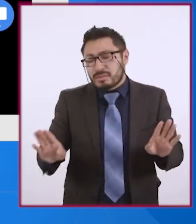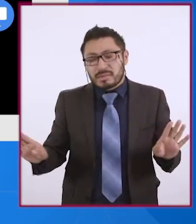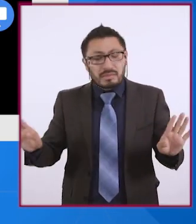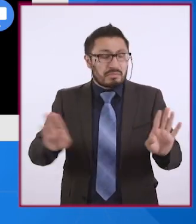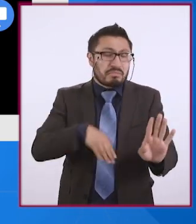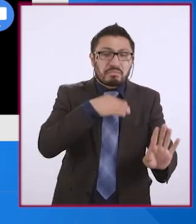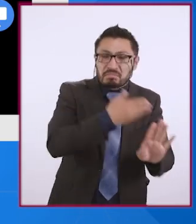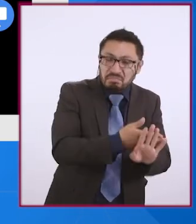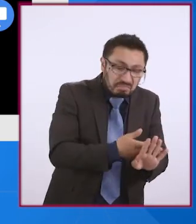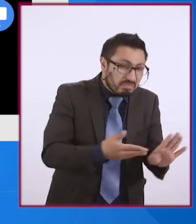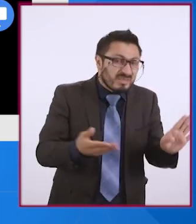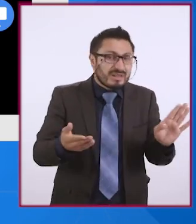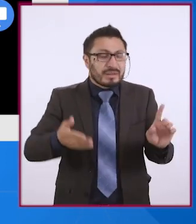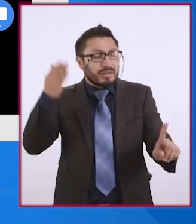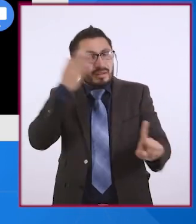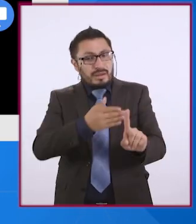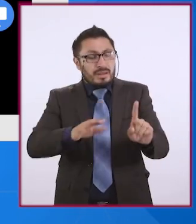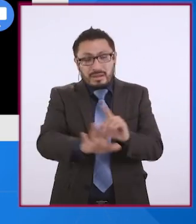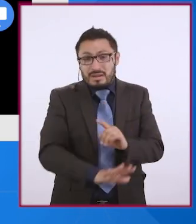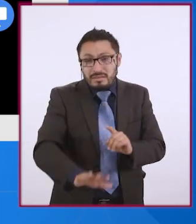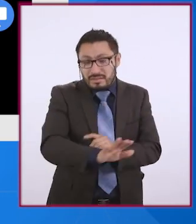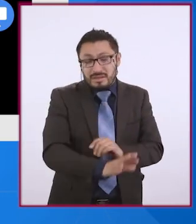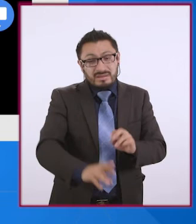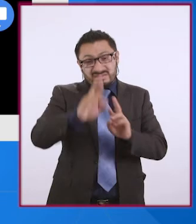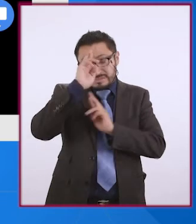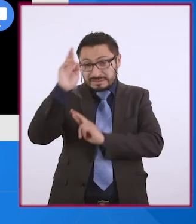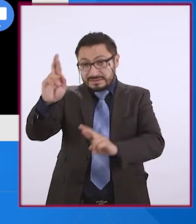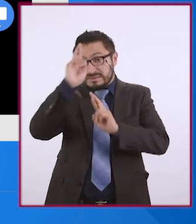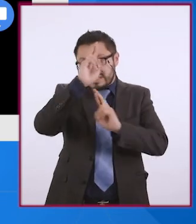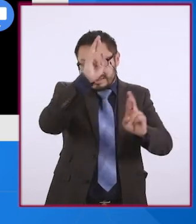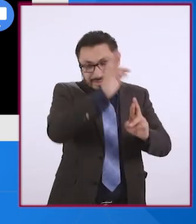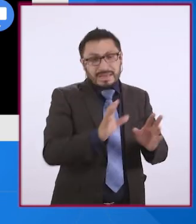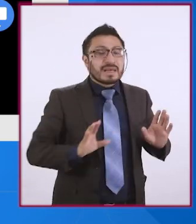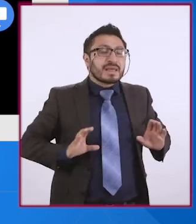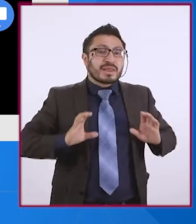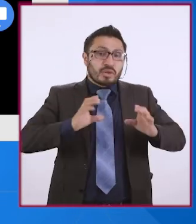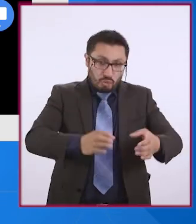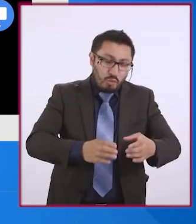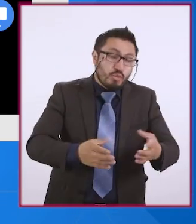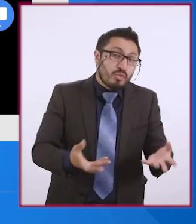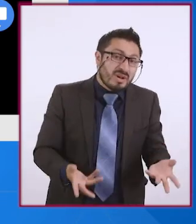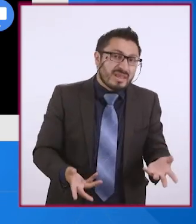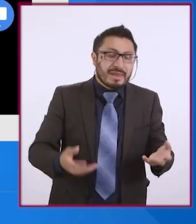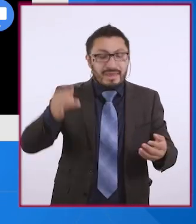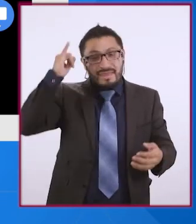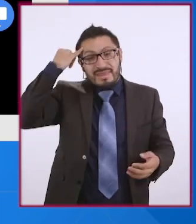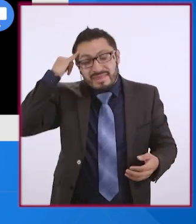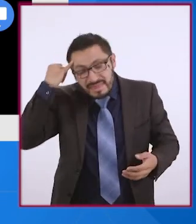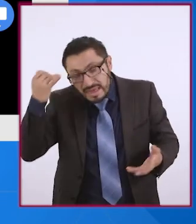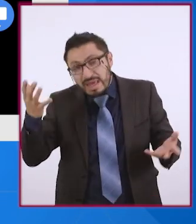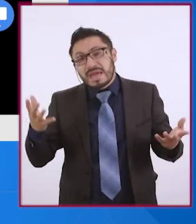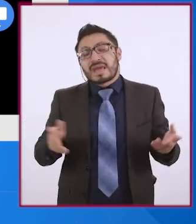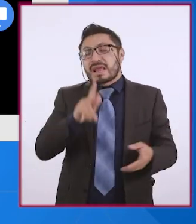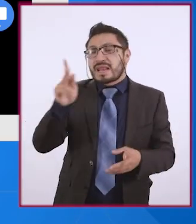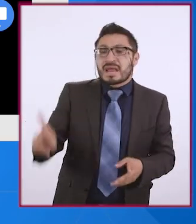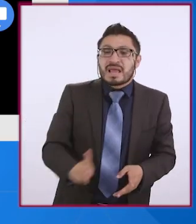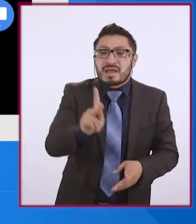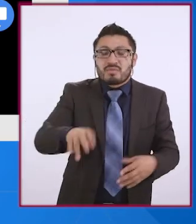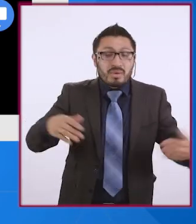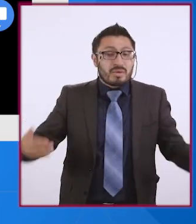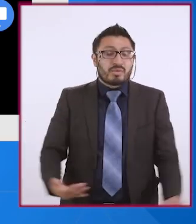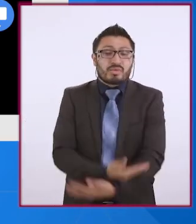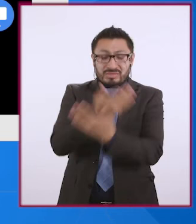supuesto, sus convicciones básicas, por ejemplo, respetando a las comunidades indígenas, a los pueblos